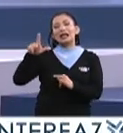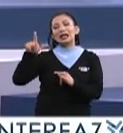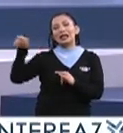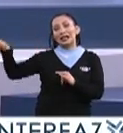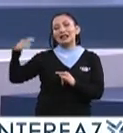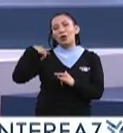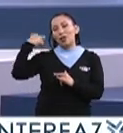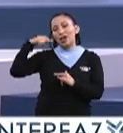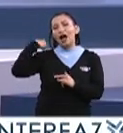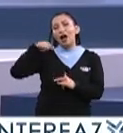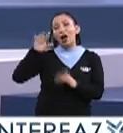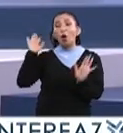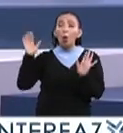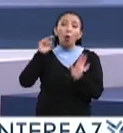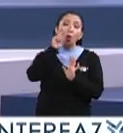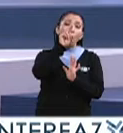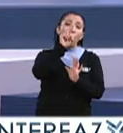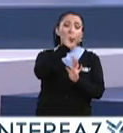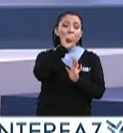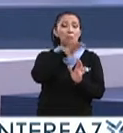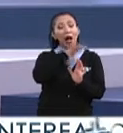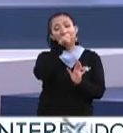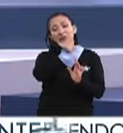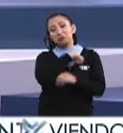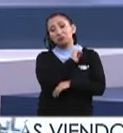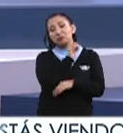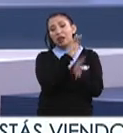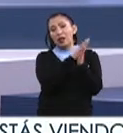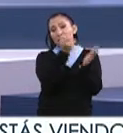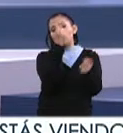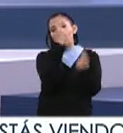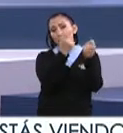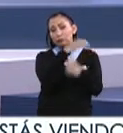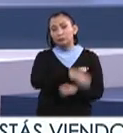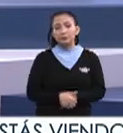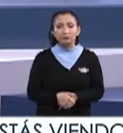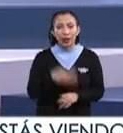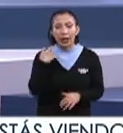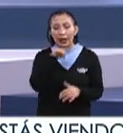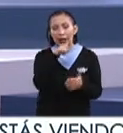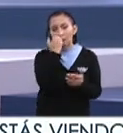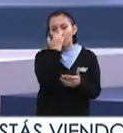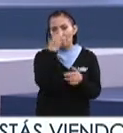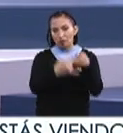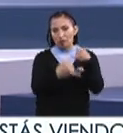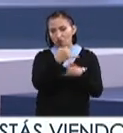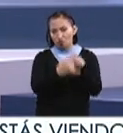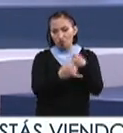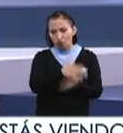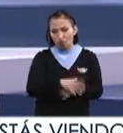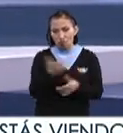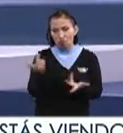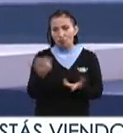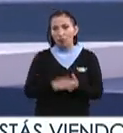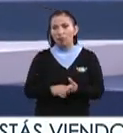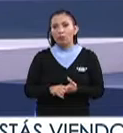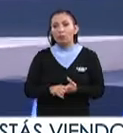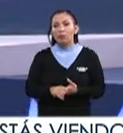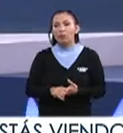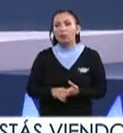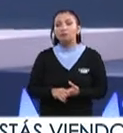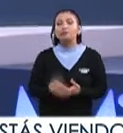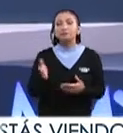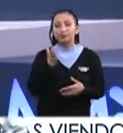Libro. Y bueno, supongo que también la UNAM tendrá ahí acceso a jurídicas. Jurídicas, ¿no? Perfecto. Que es la Facultad de